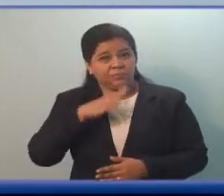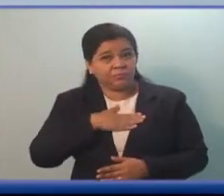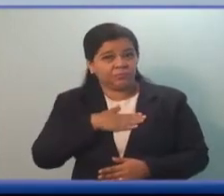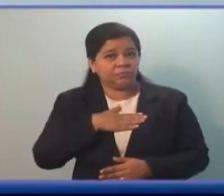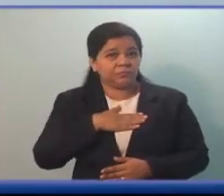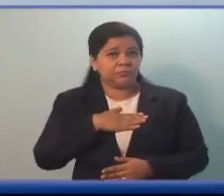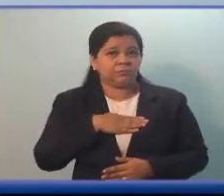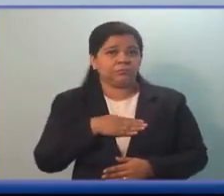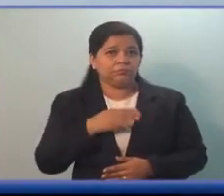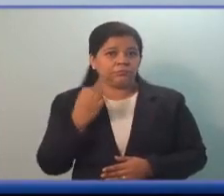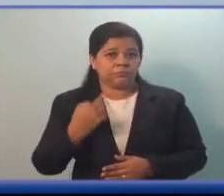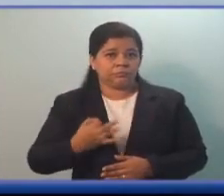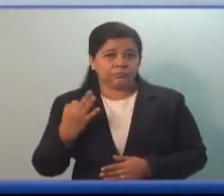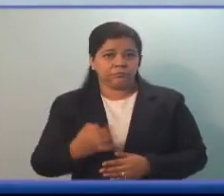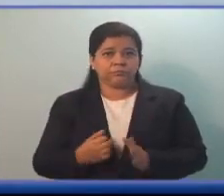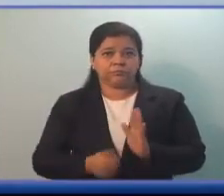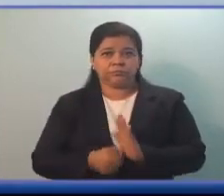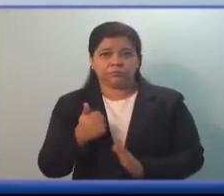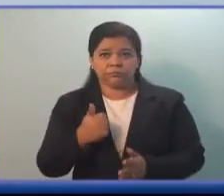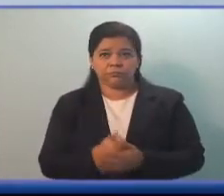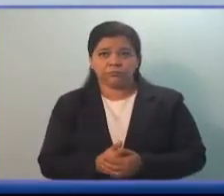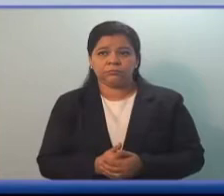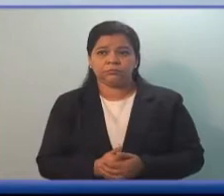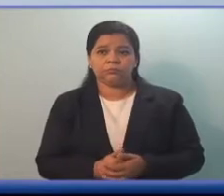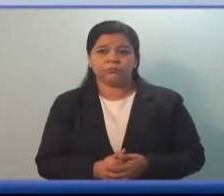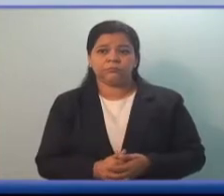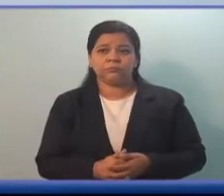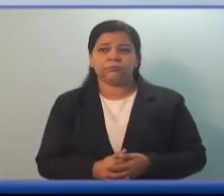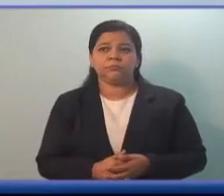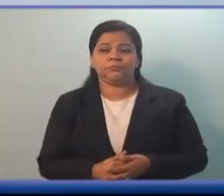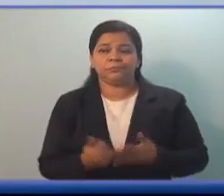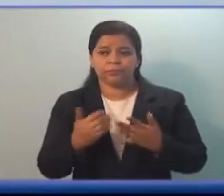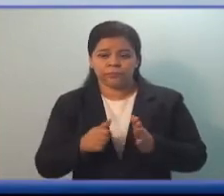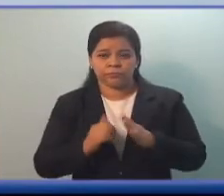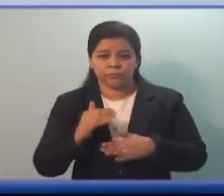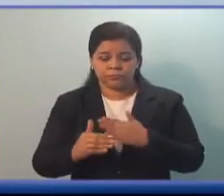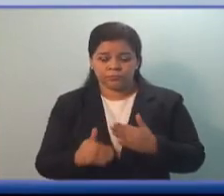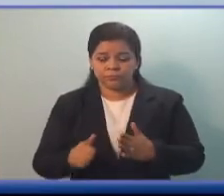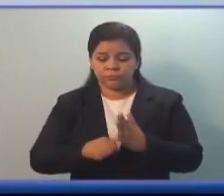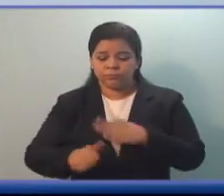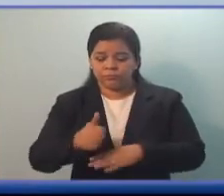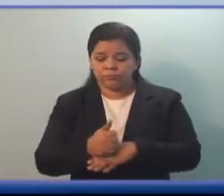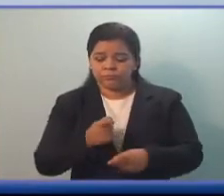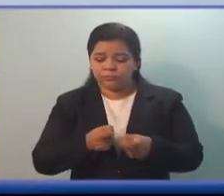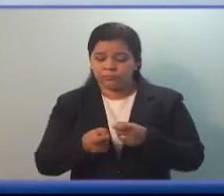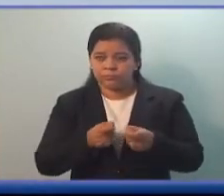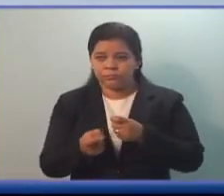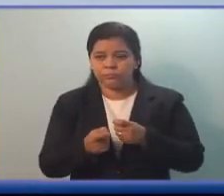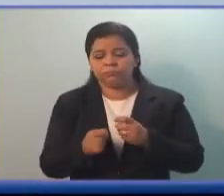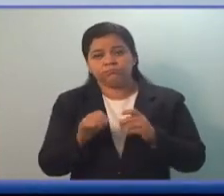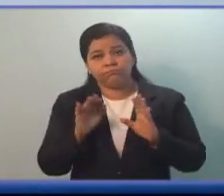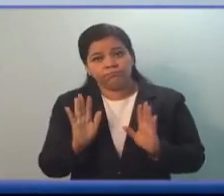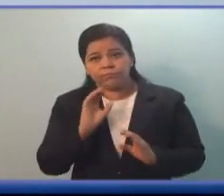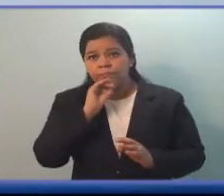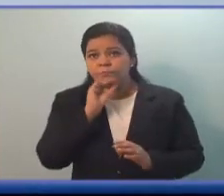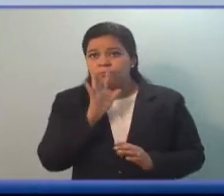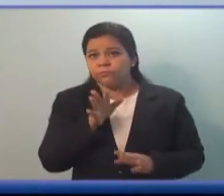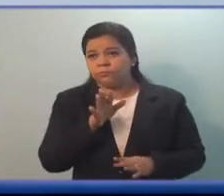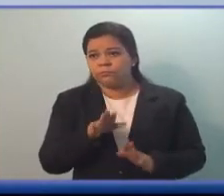ser revisadas en la parte puramente administrativa. Así, digamos, en